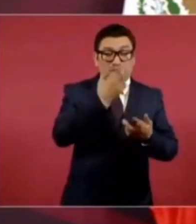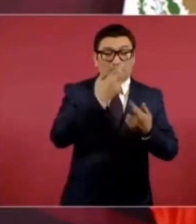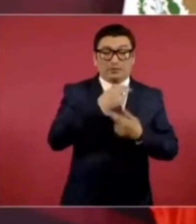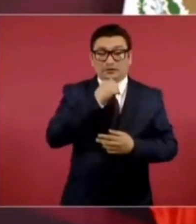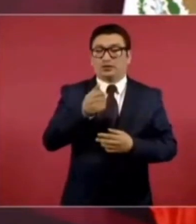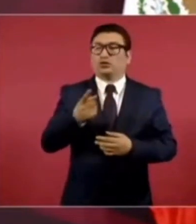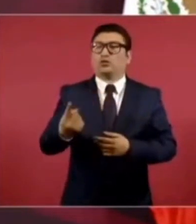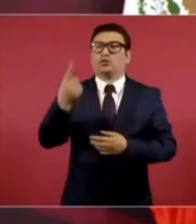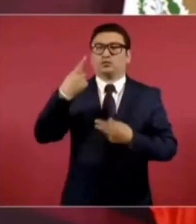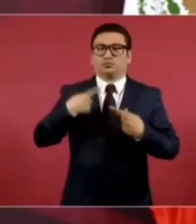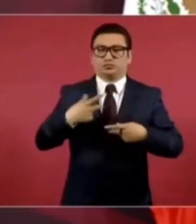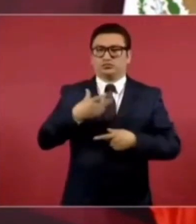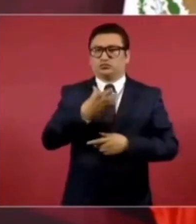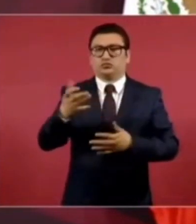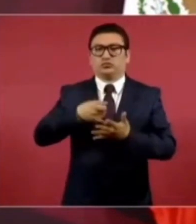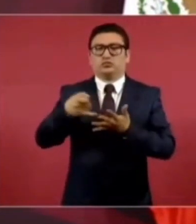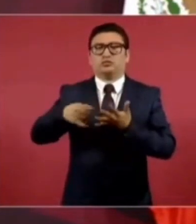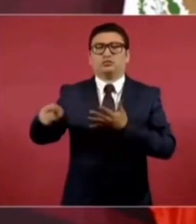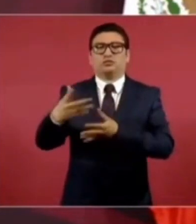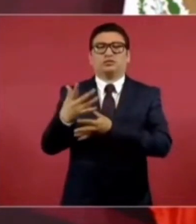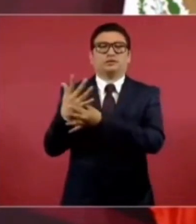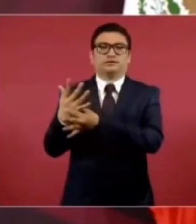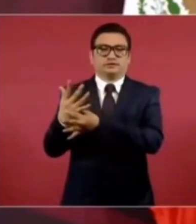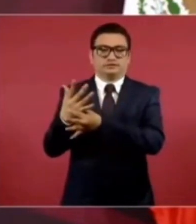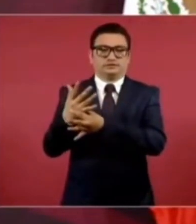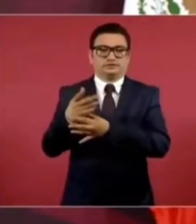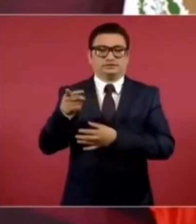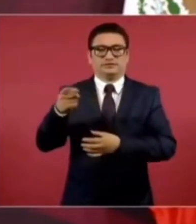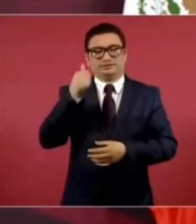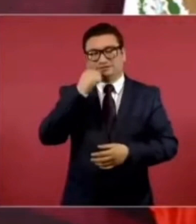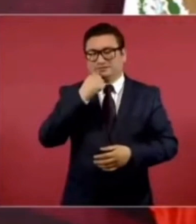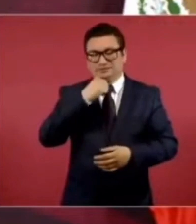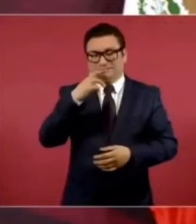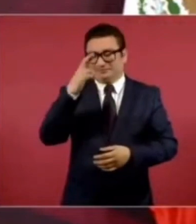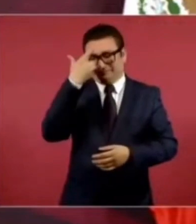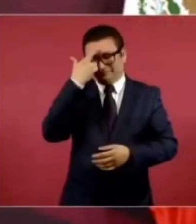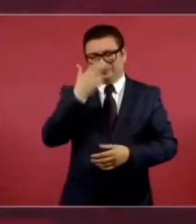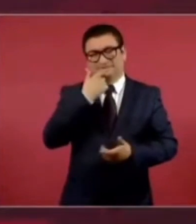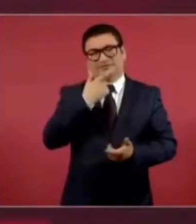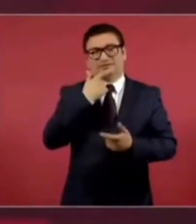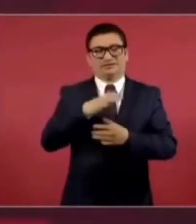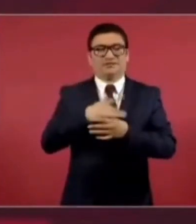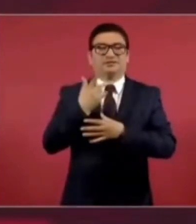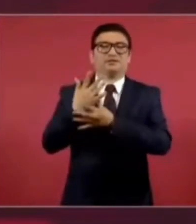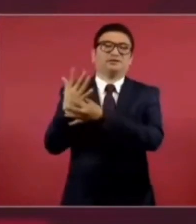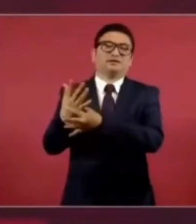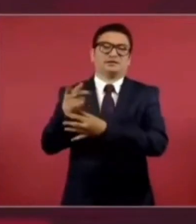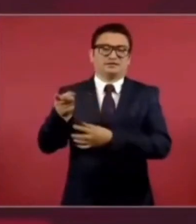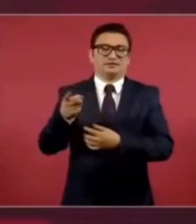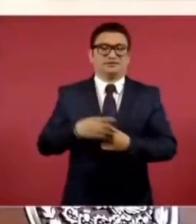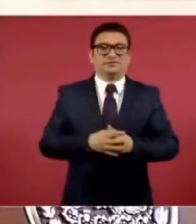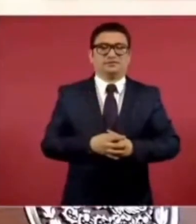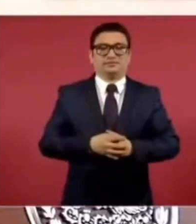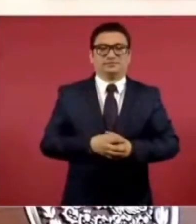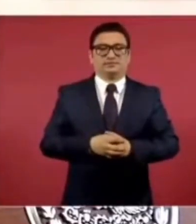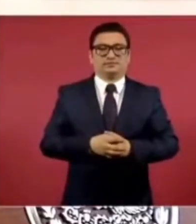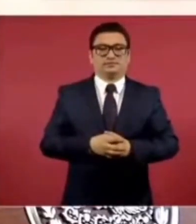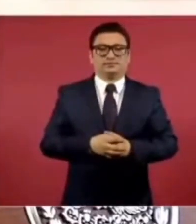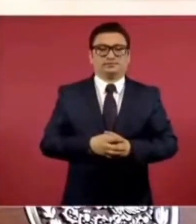un campesino siempre me da risa recordarlo dijo este